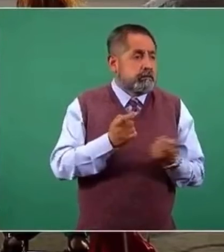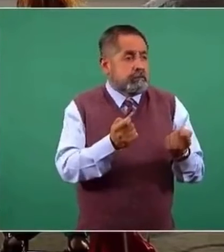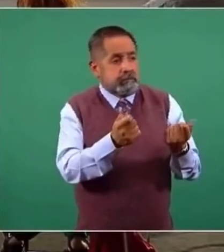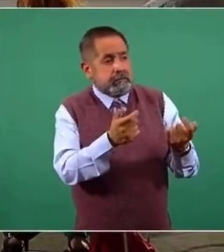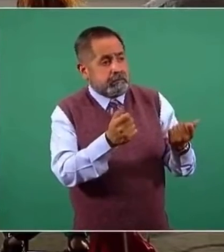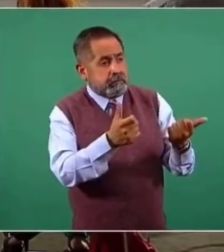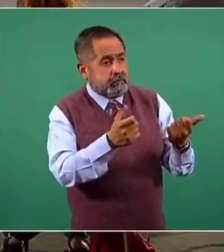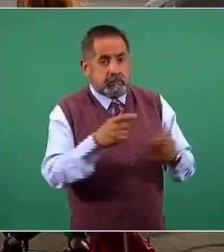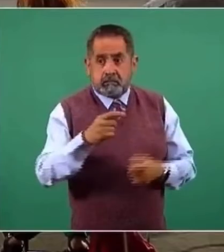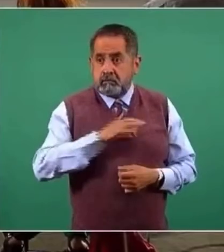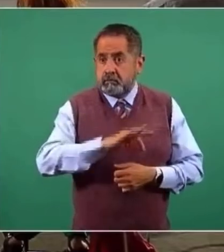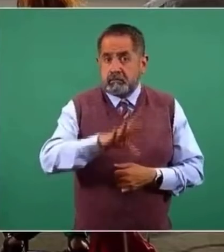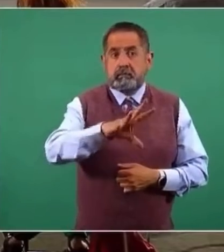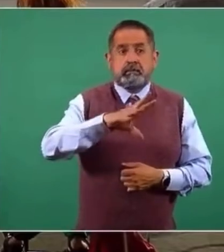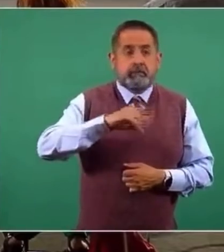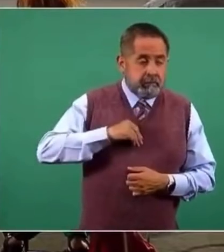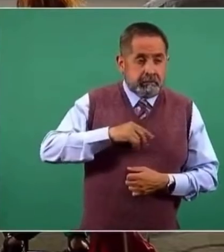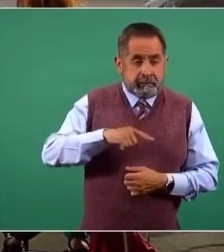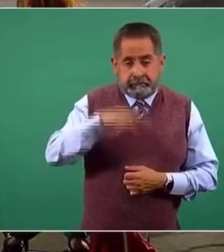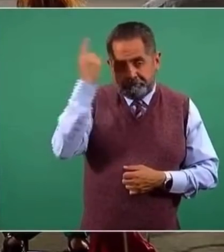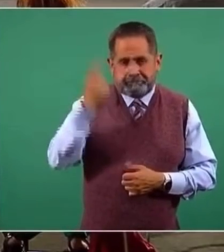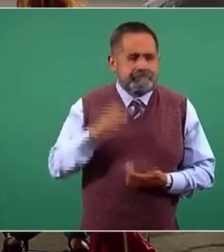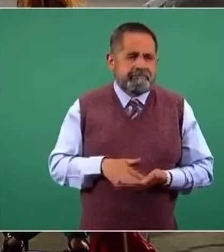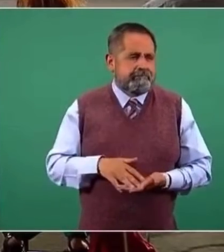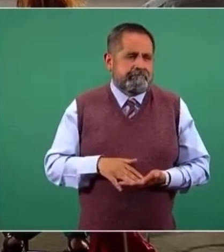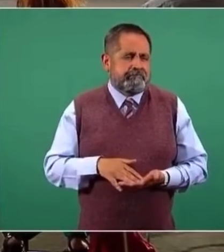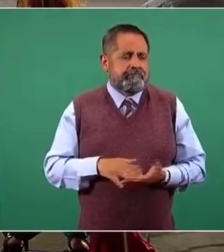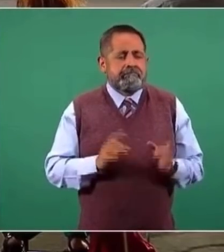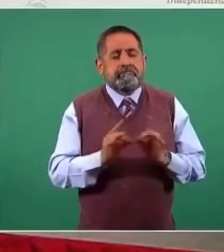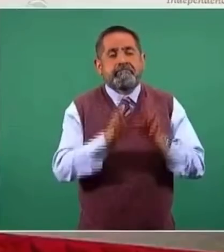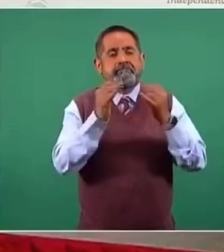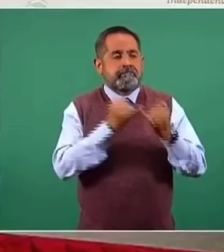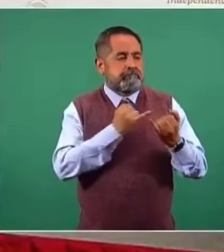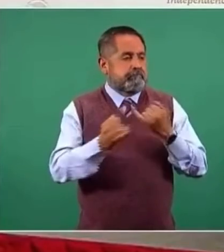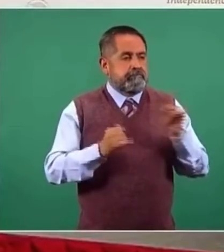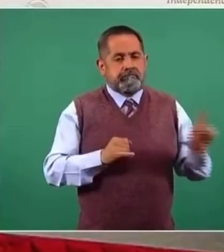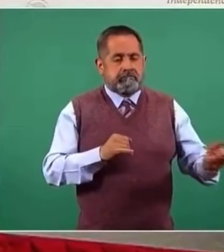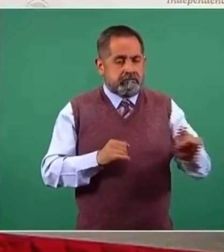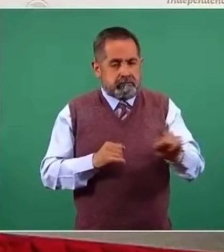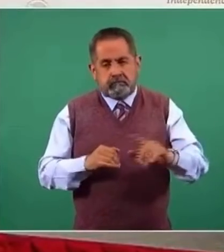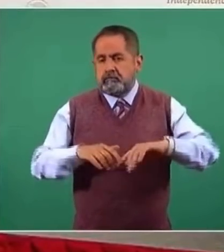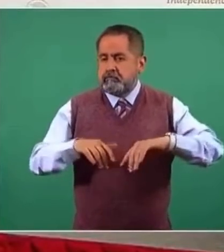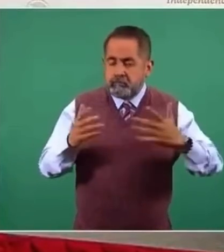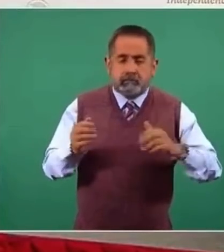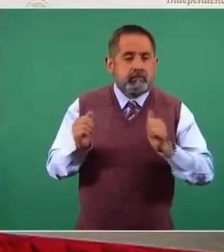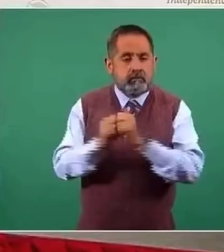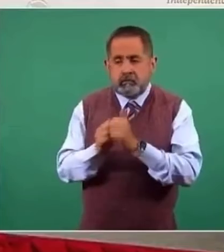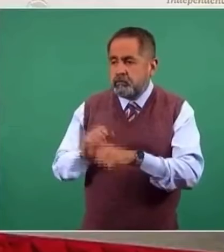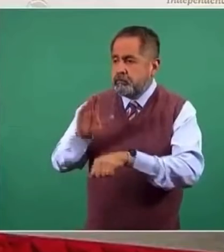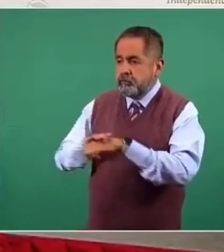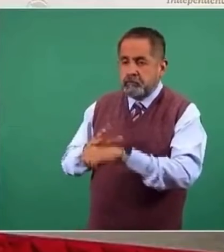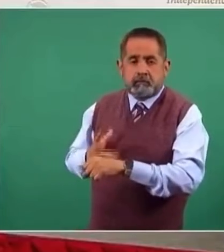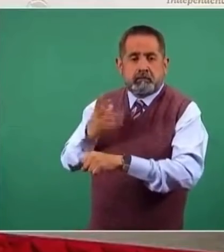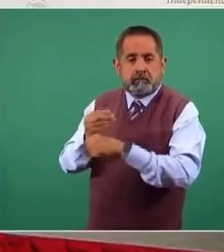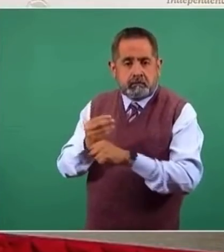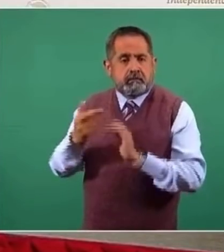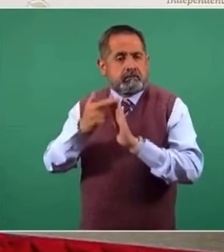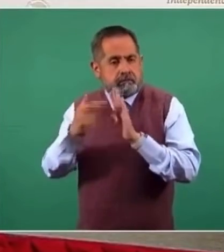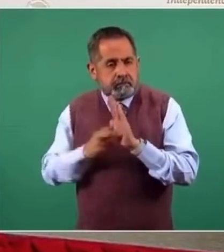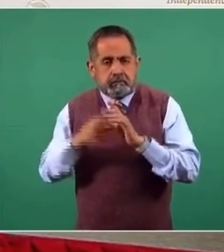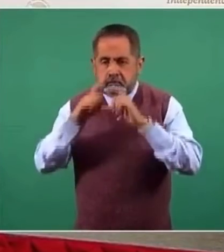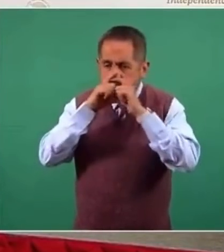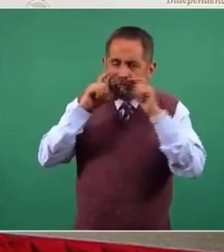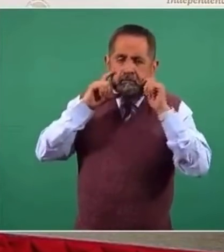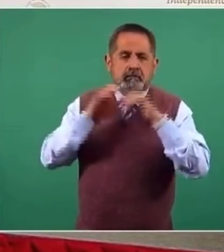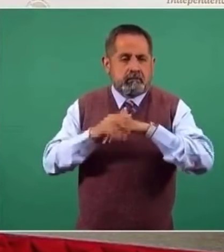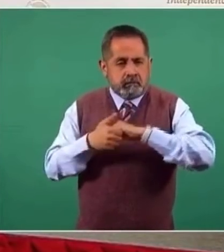de contagiarme de por sí disminuye. Pero si además a eso yo le sigo sumando las medidas de prevención,